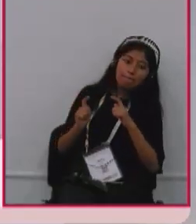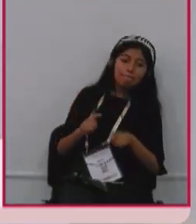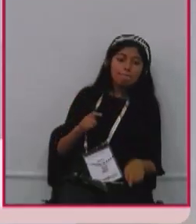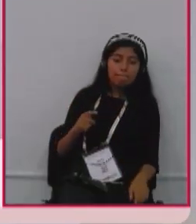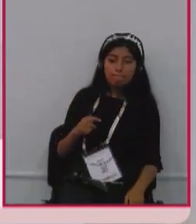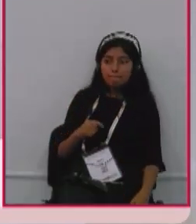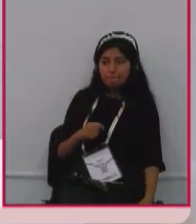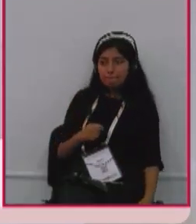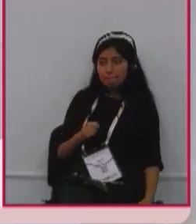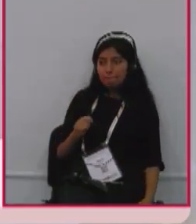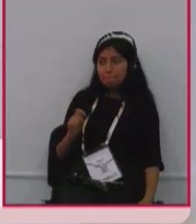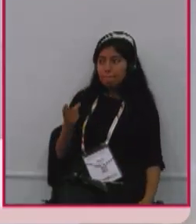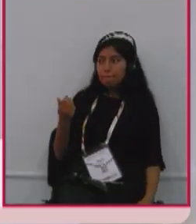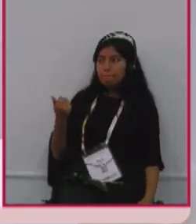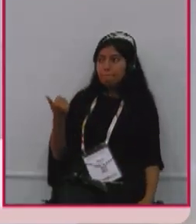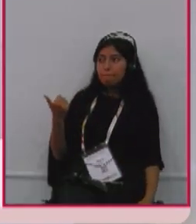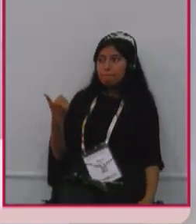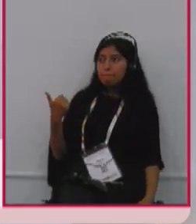¿cuál es